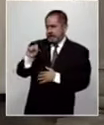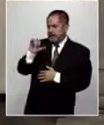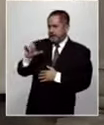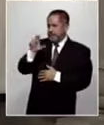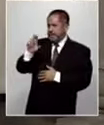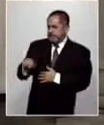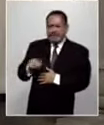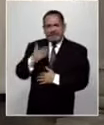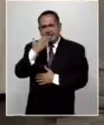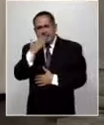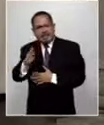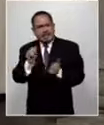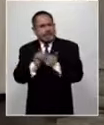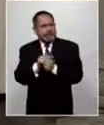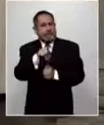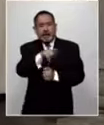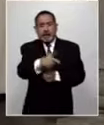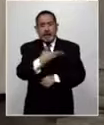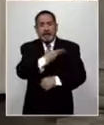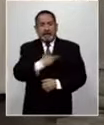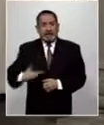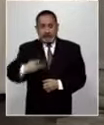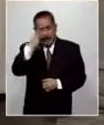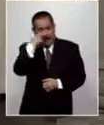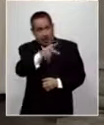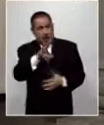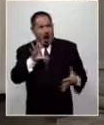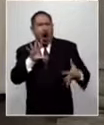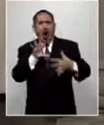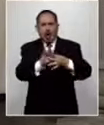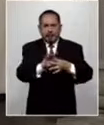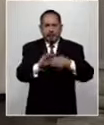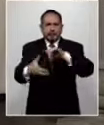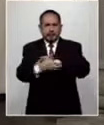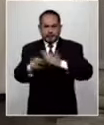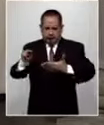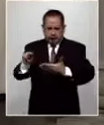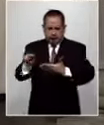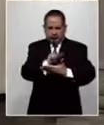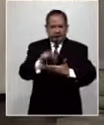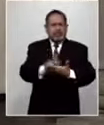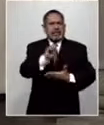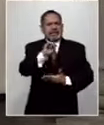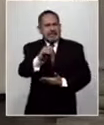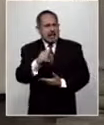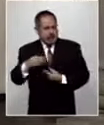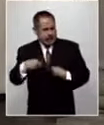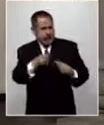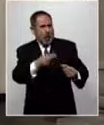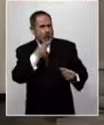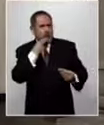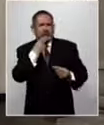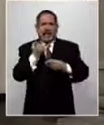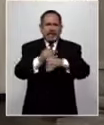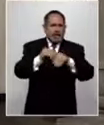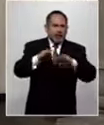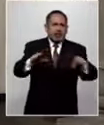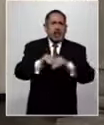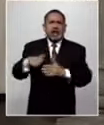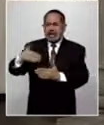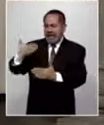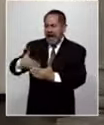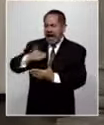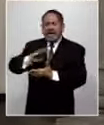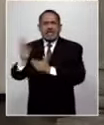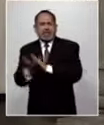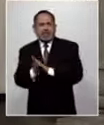ha celebrado con la Presidencia de la República el convenio de colaboración para el uso y difusión de archivos históricos en